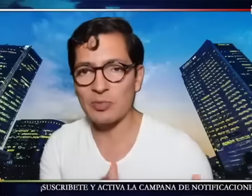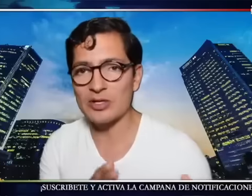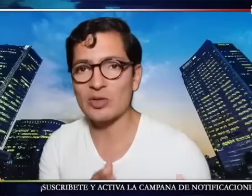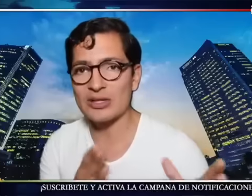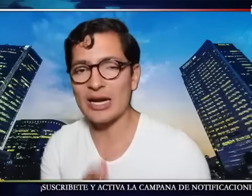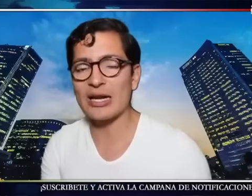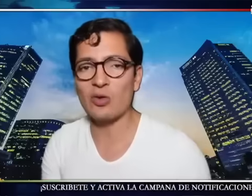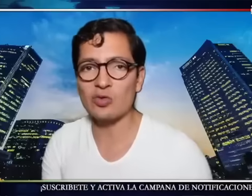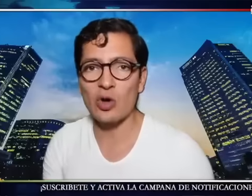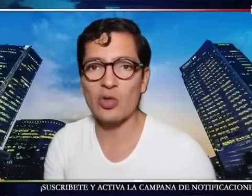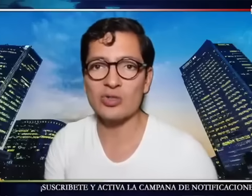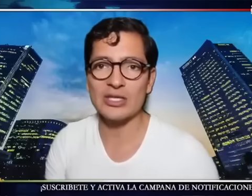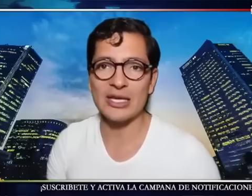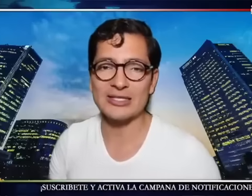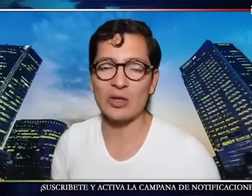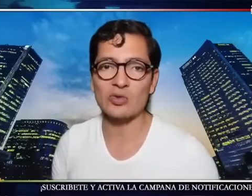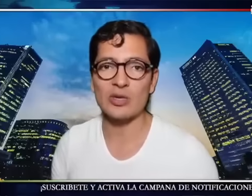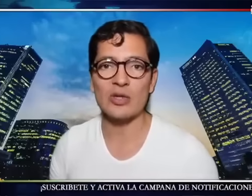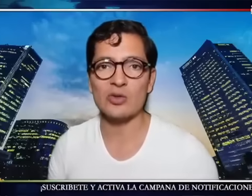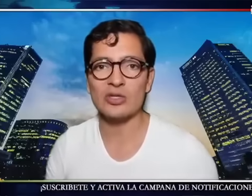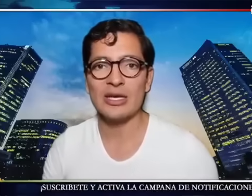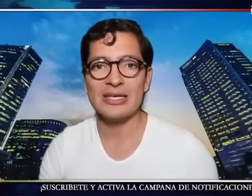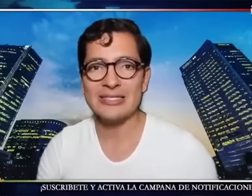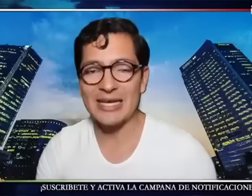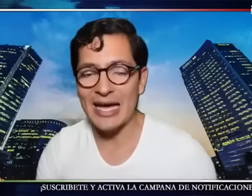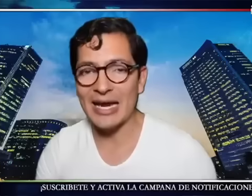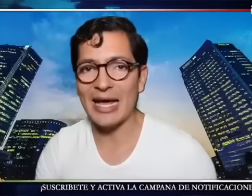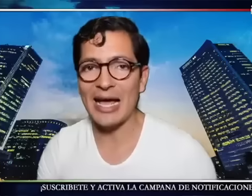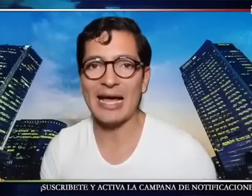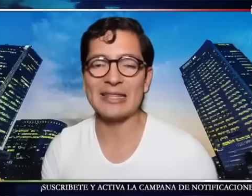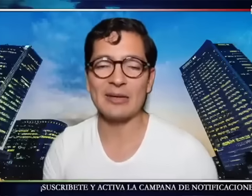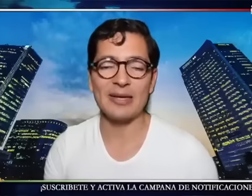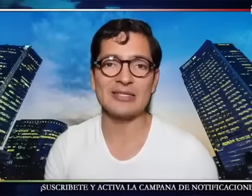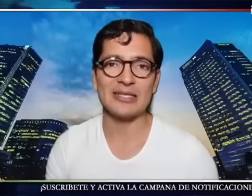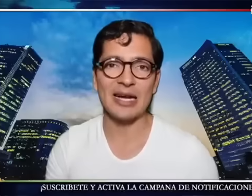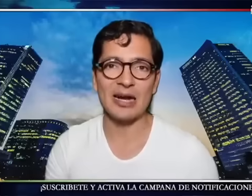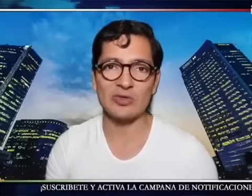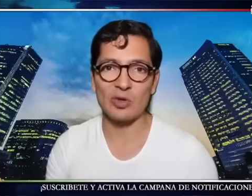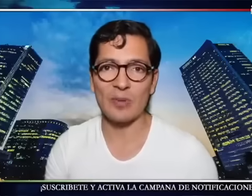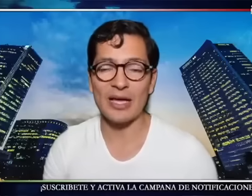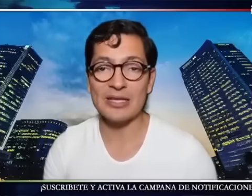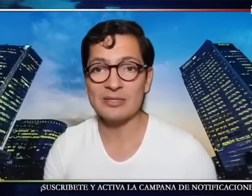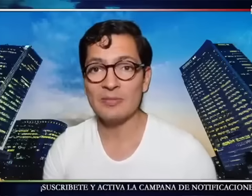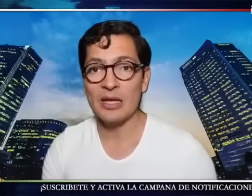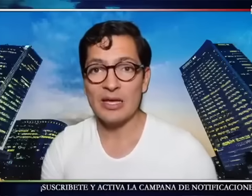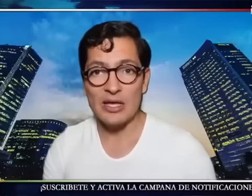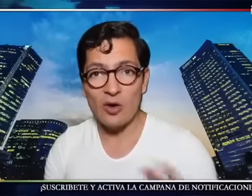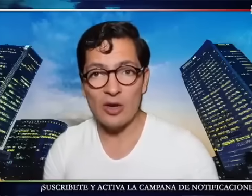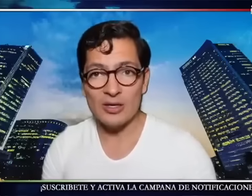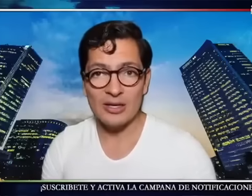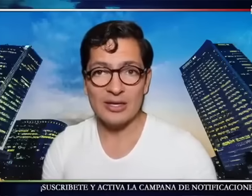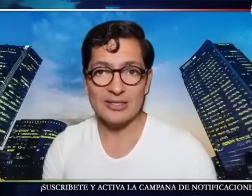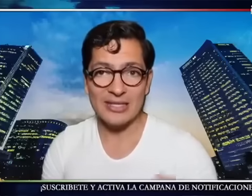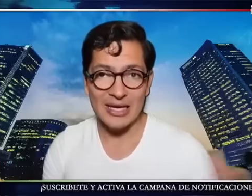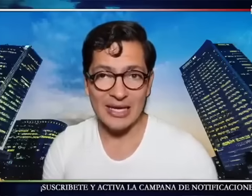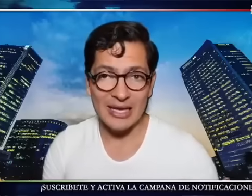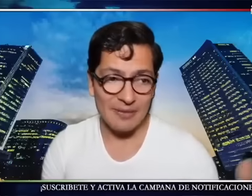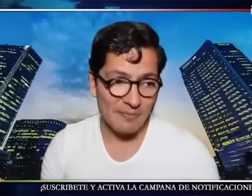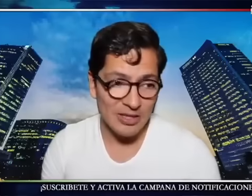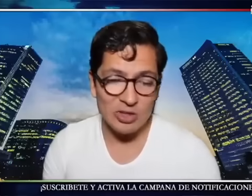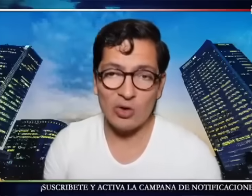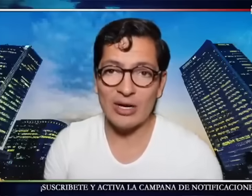estaría dispuesto a entrarle con todo si Estados Unidos llegara a atreverse a entrar a nuestro país y hoy